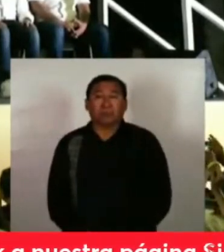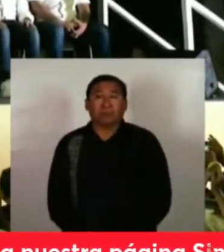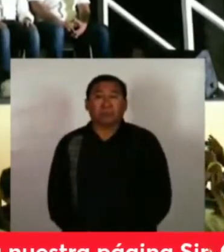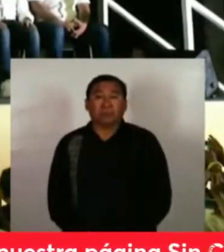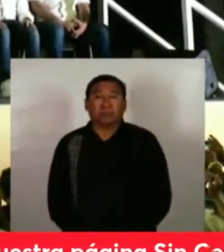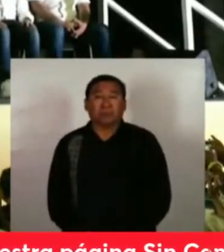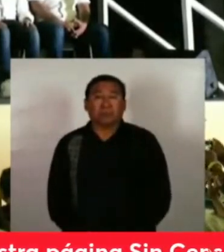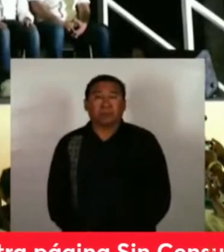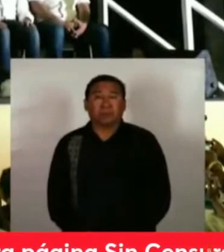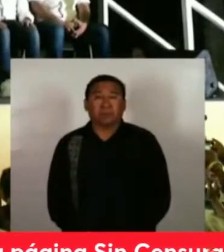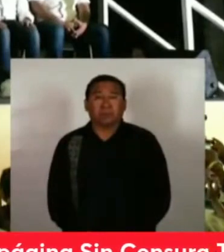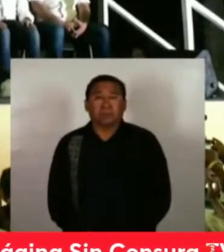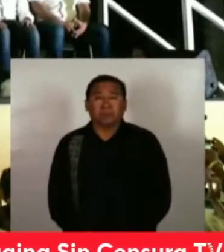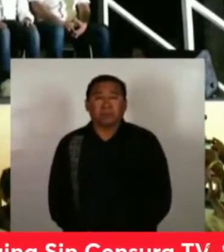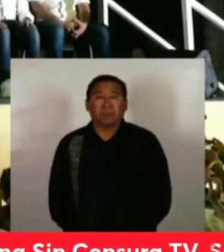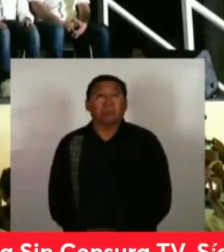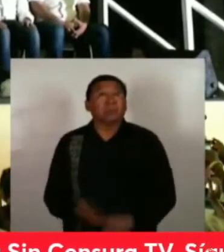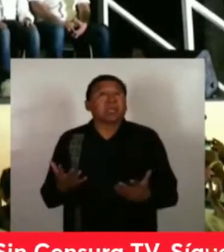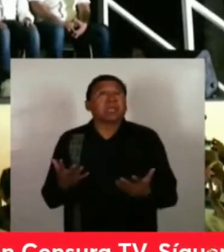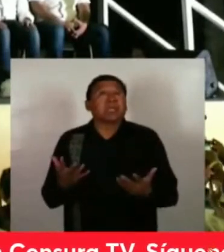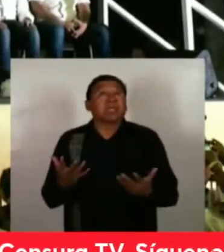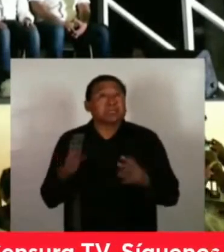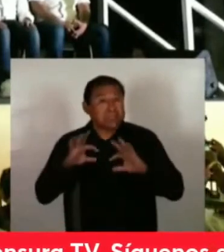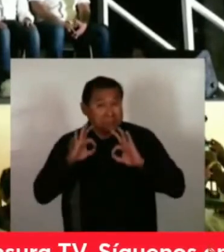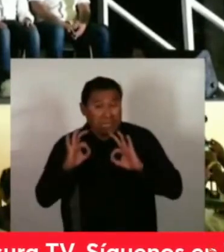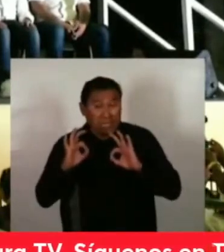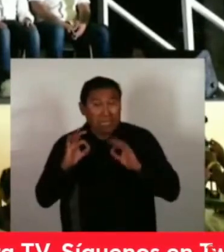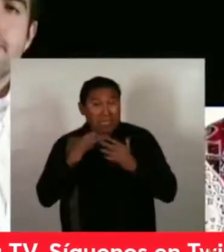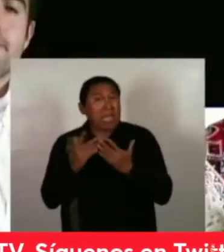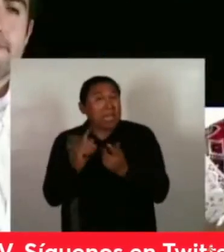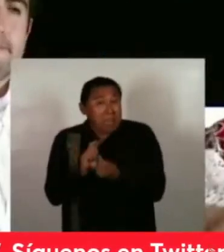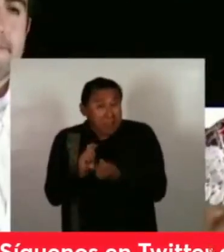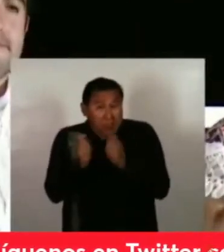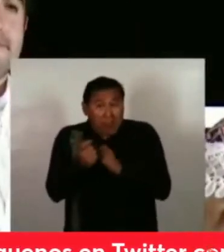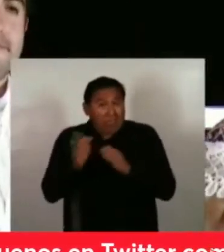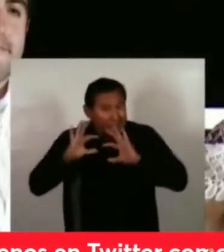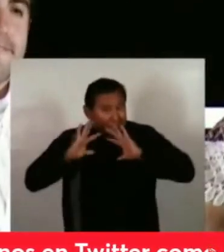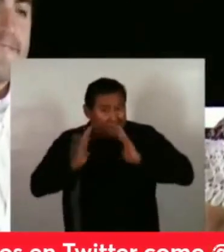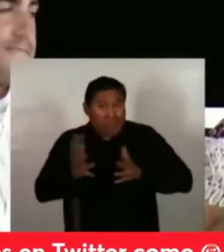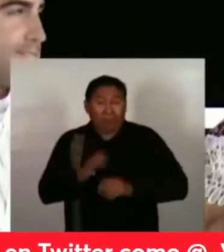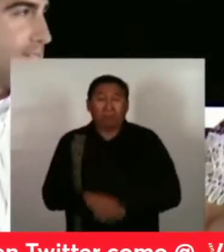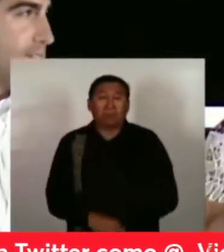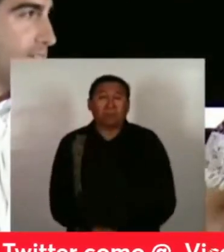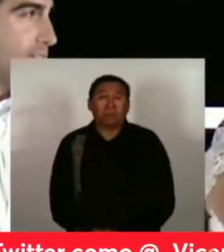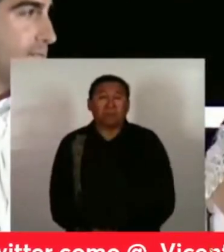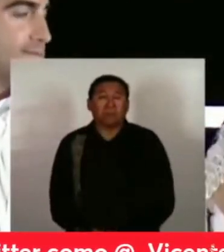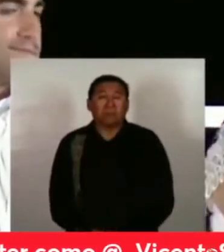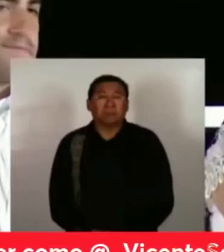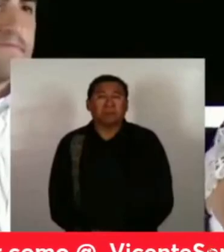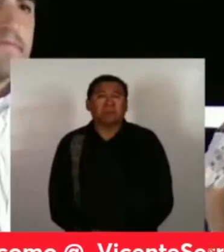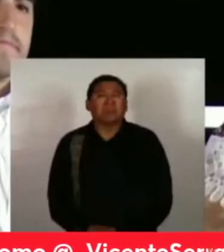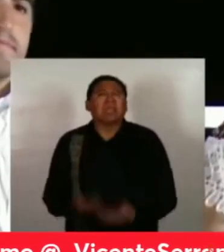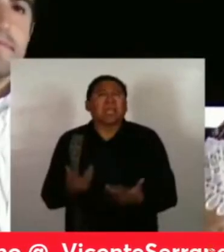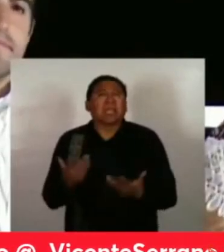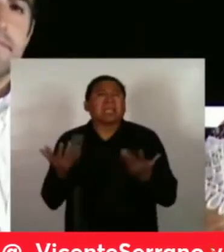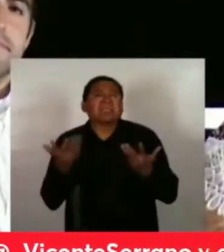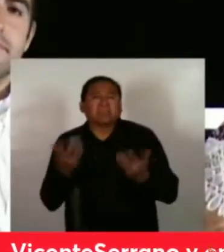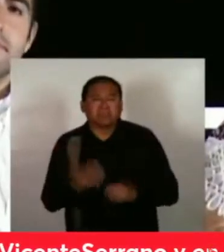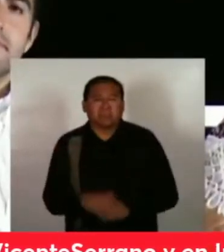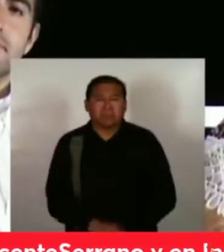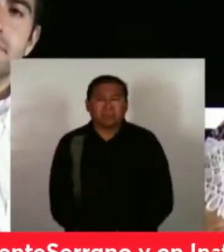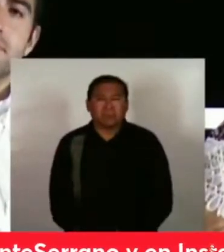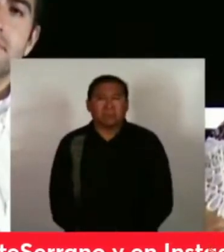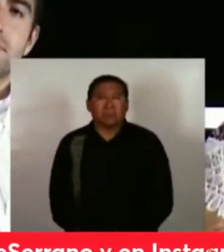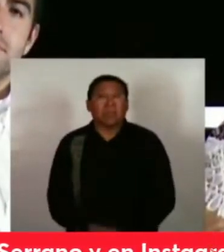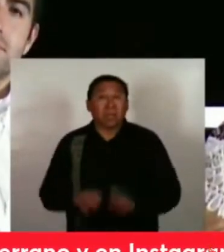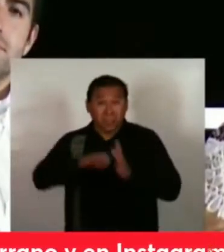Bueno, hay que consolidar la transformación. Vamos a ver qué se ha hecho.